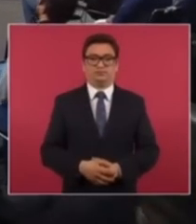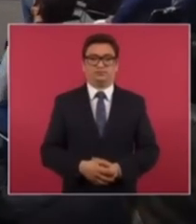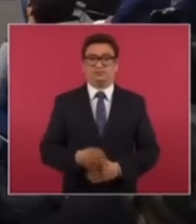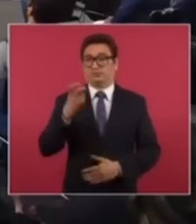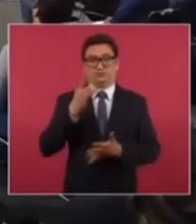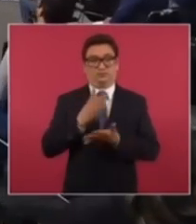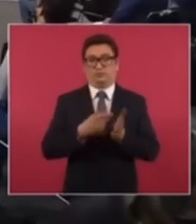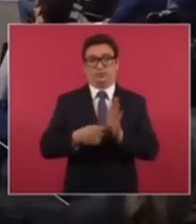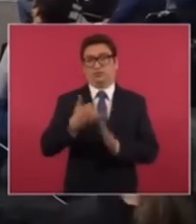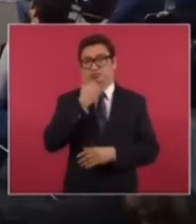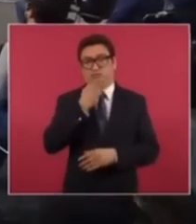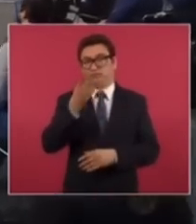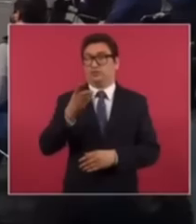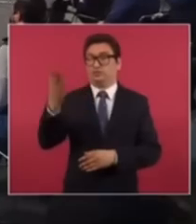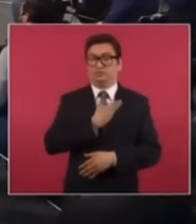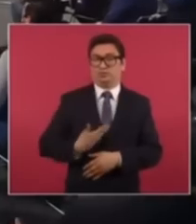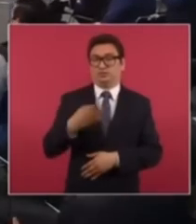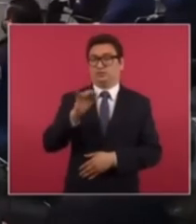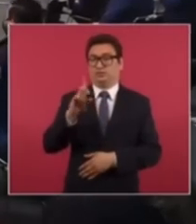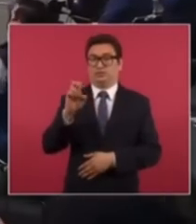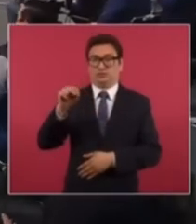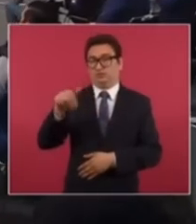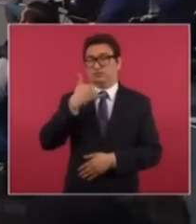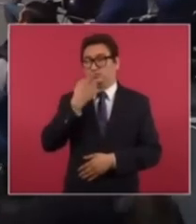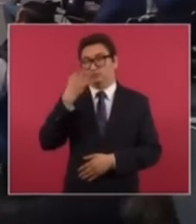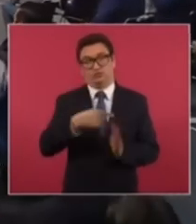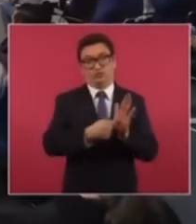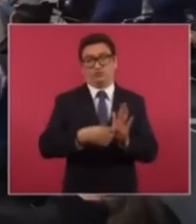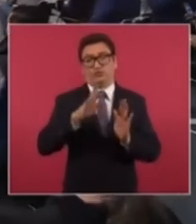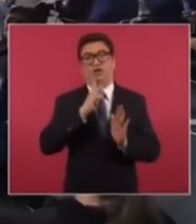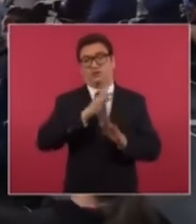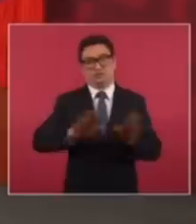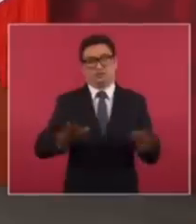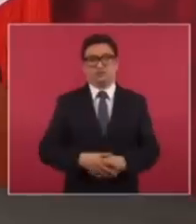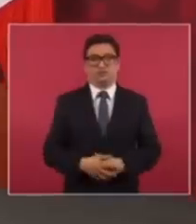Es lo único, ¿eh? Y le ofrezco disculpas al presidente Biden. Pero es para ver si ya con eso.